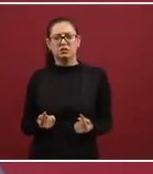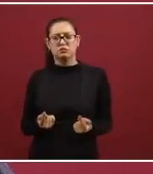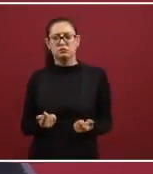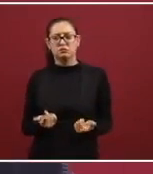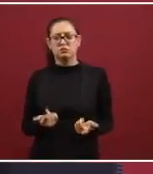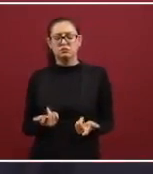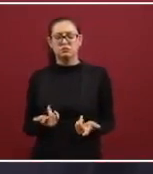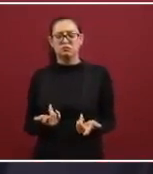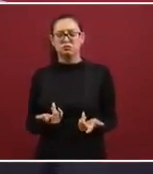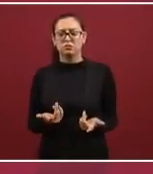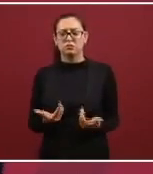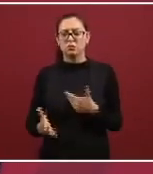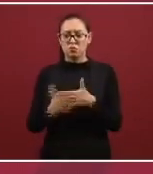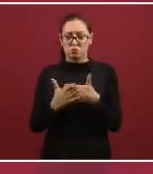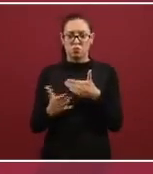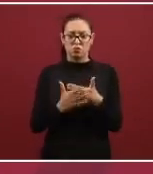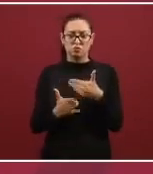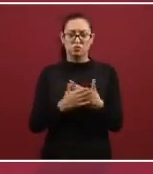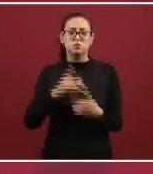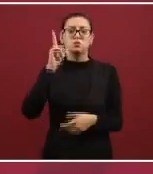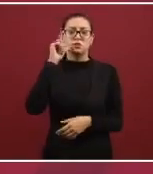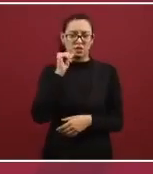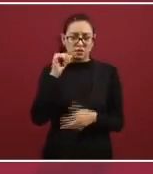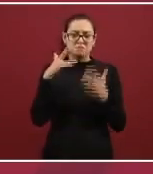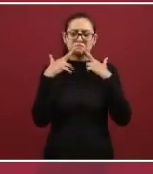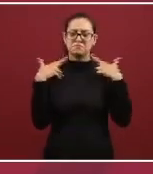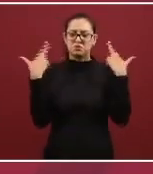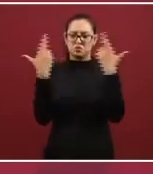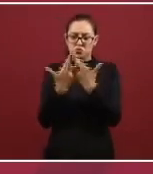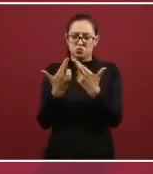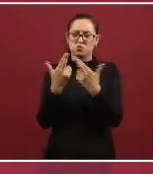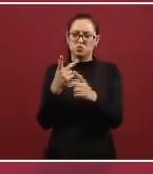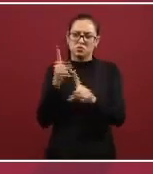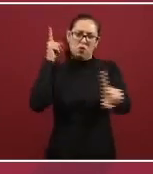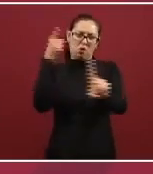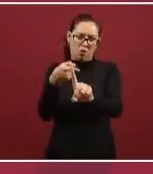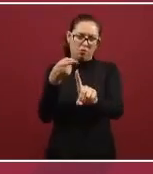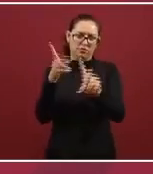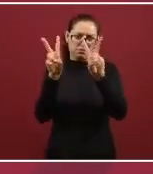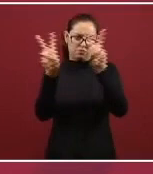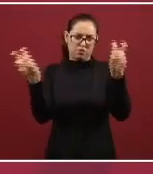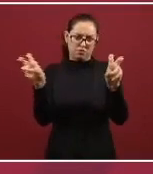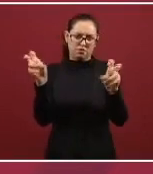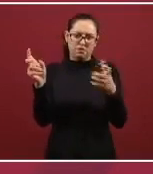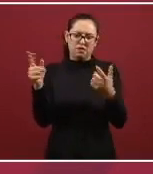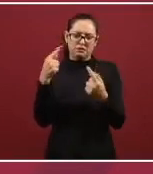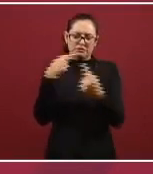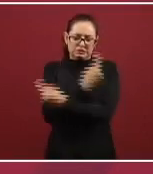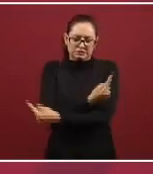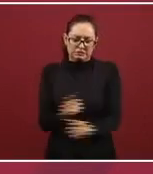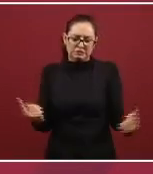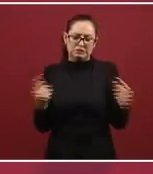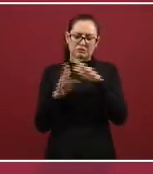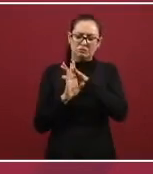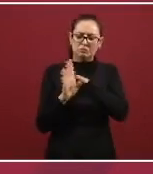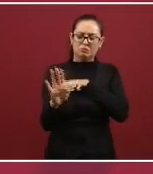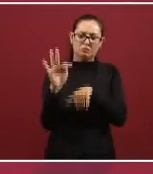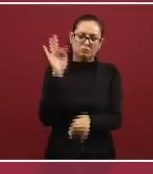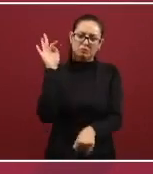Voy a tener una reunión mañana con este propósito de la protección de los niños